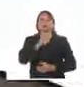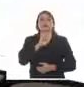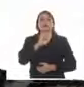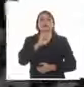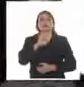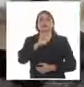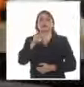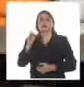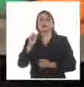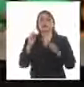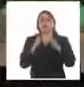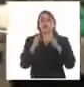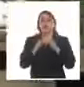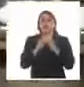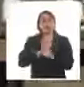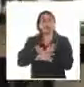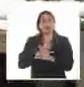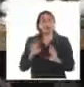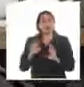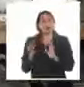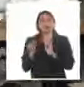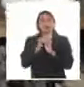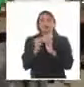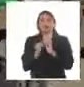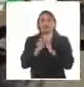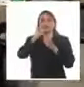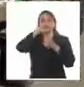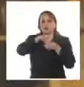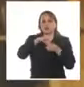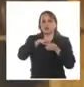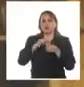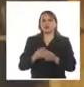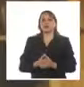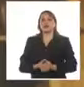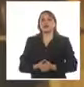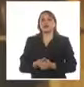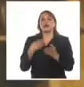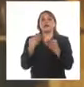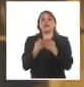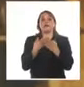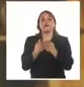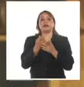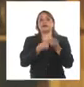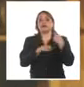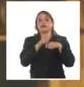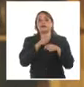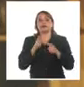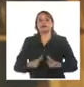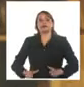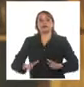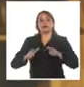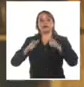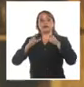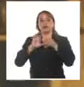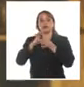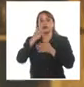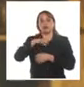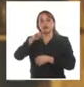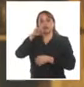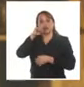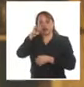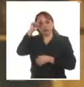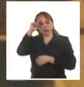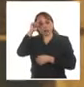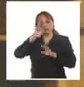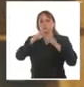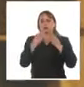núcleos están en este caso. Nuestras empresas que comercializan el producto, todos los clientes que tienen